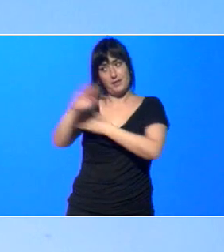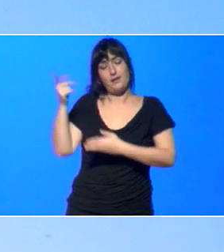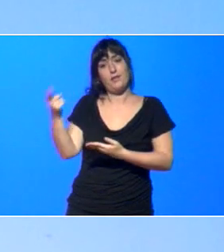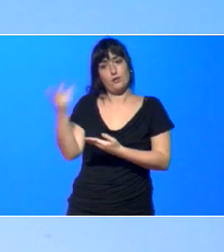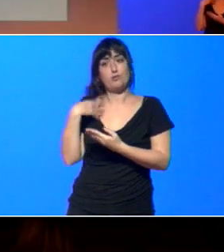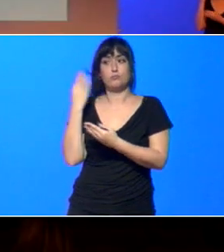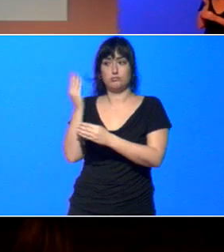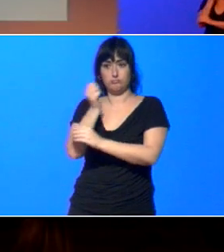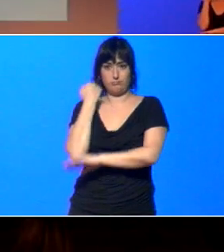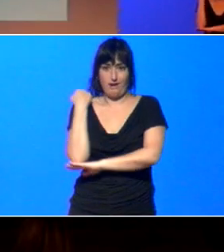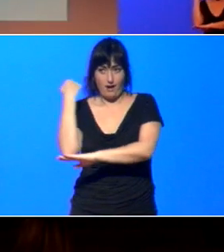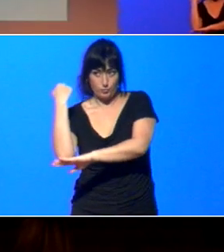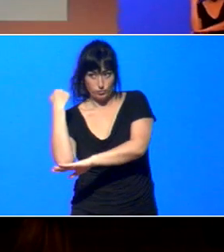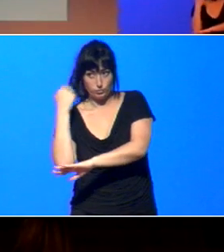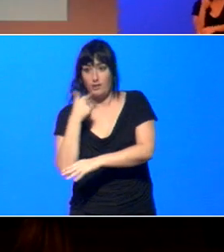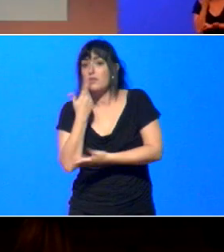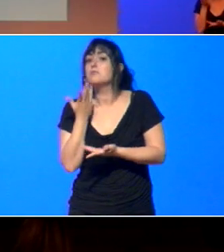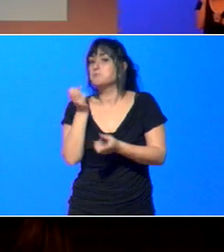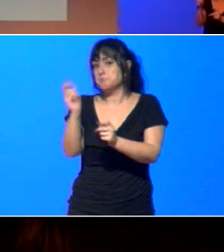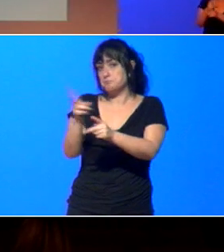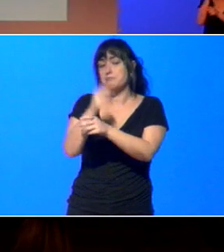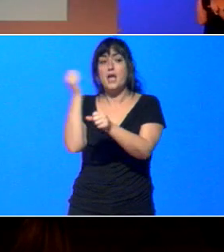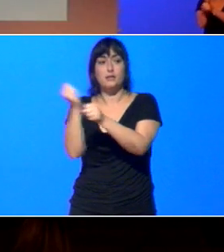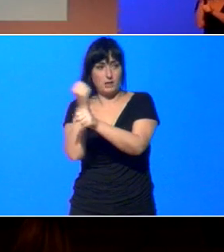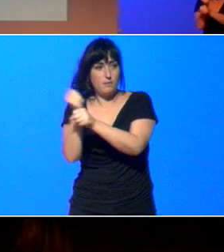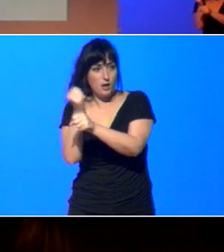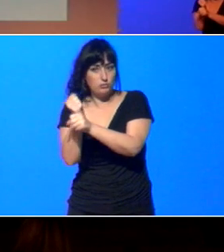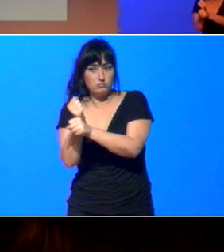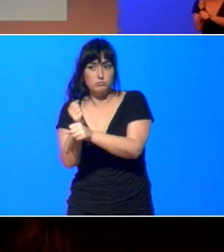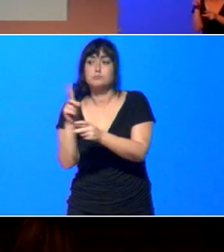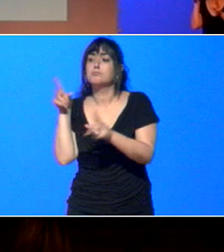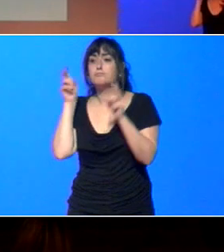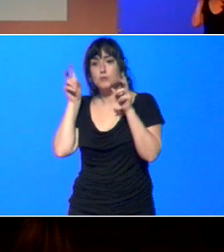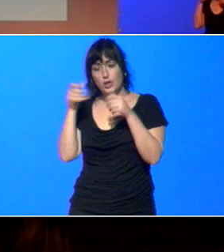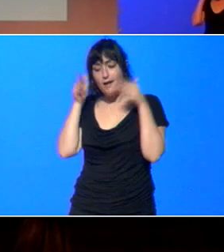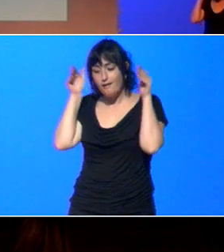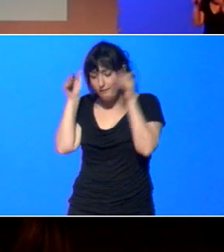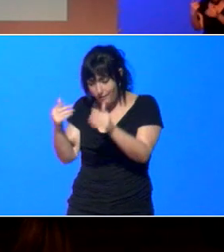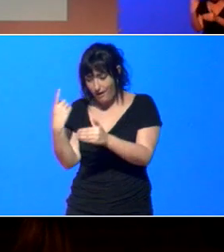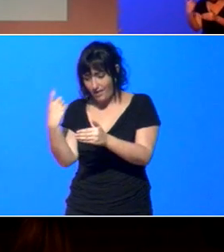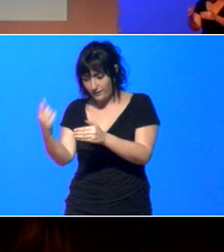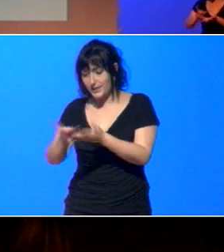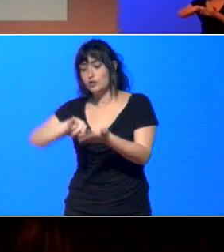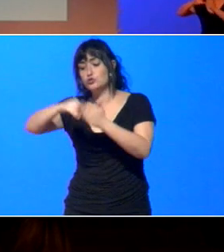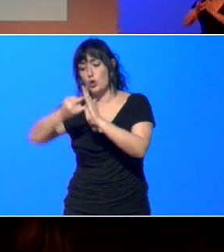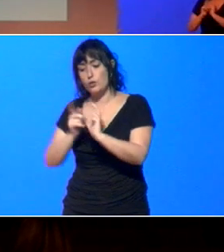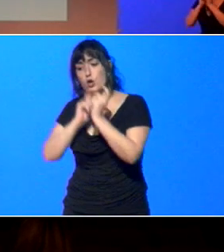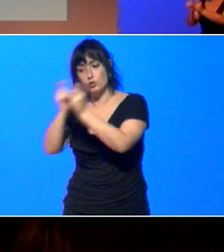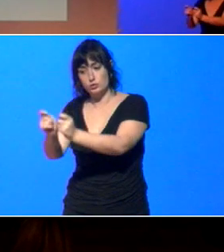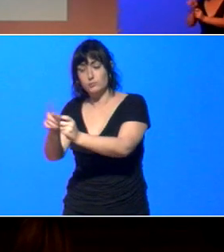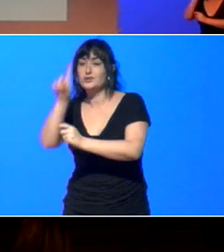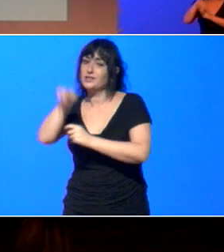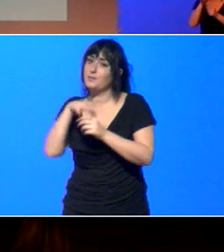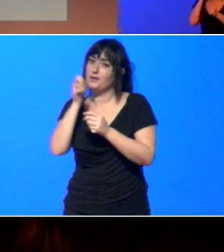Bueno trabajo hay que trabajar en las cosas concretas y solucionarlas pero hay que mirar también a largo plazo y cómo se mira a largo plazo pues por